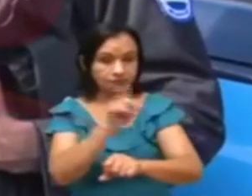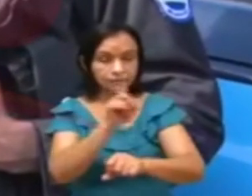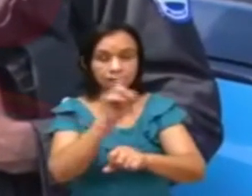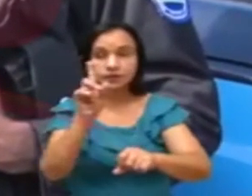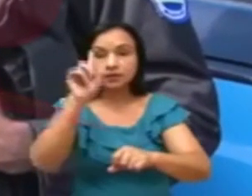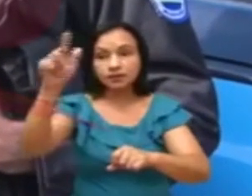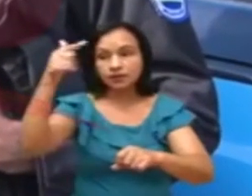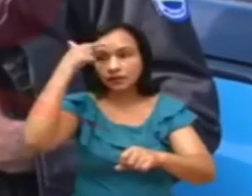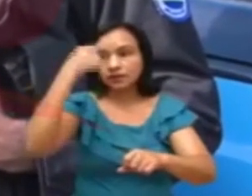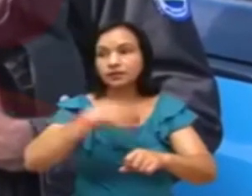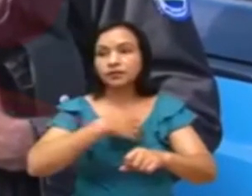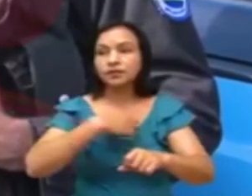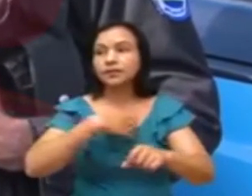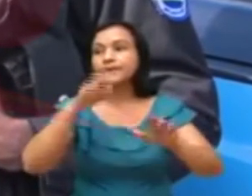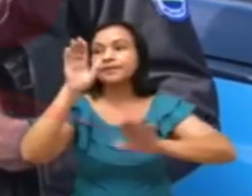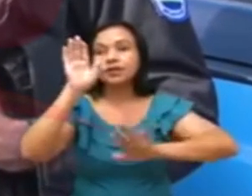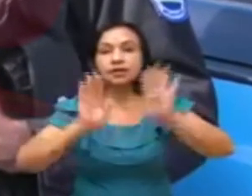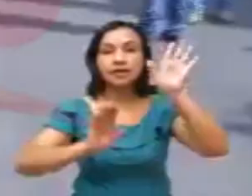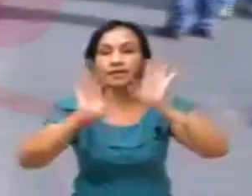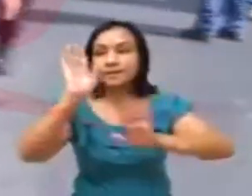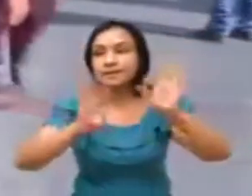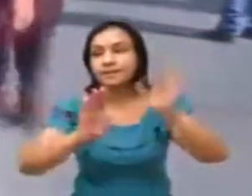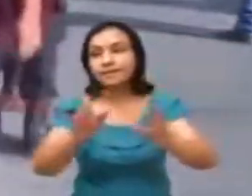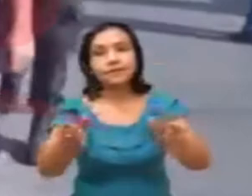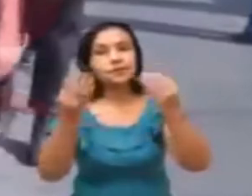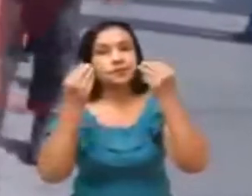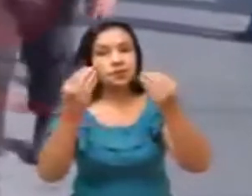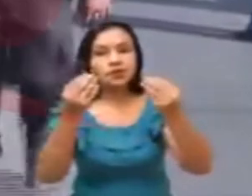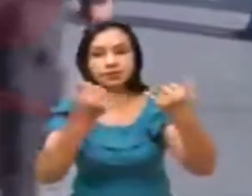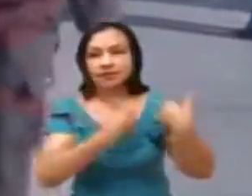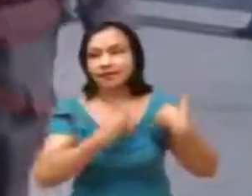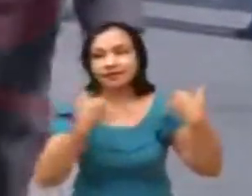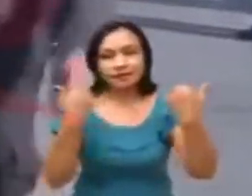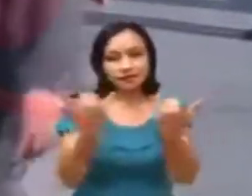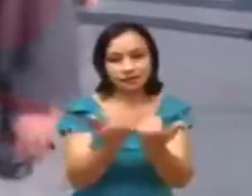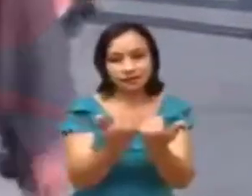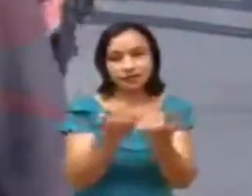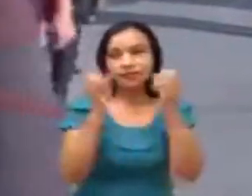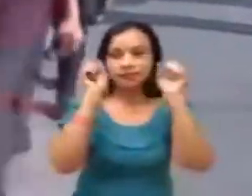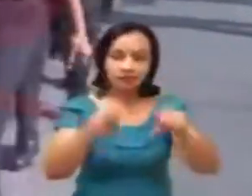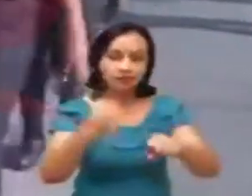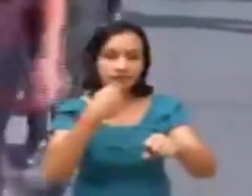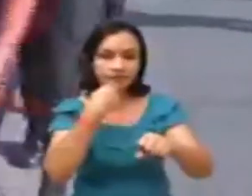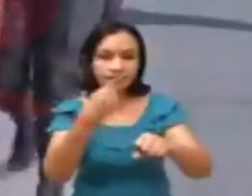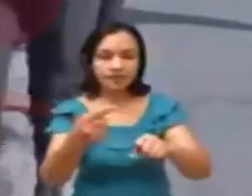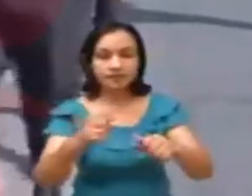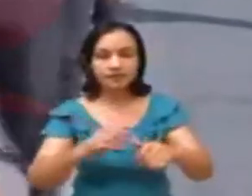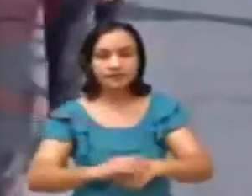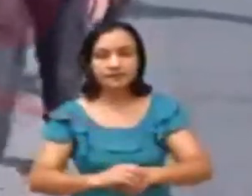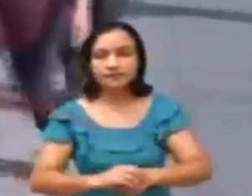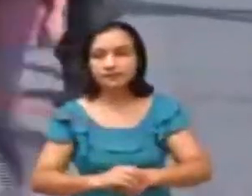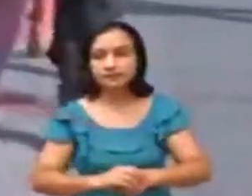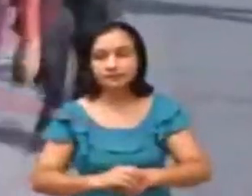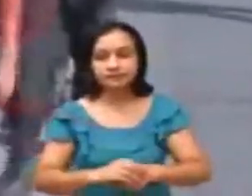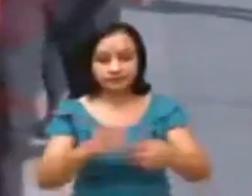Unidad Nacional, donde participan una gran cantidad de instituciones. Principalmente podría decirte